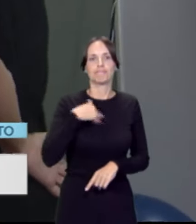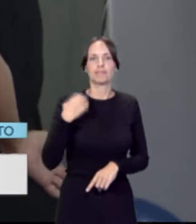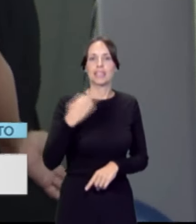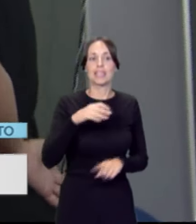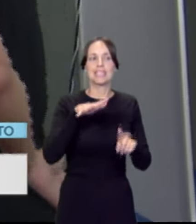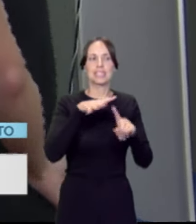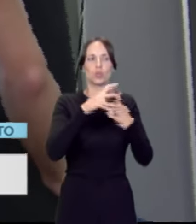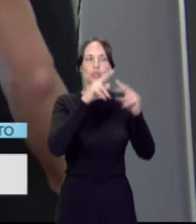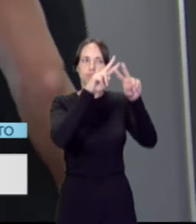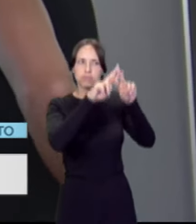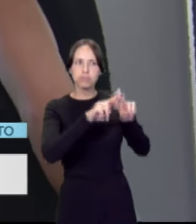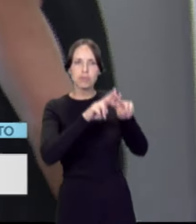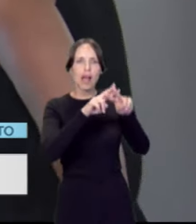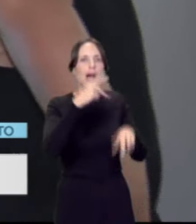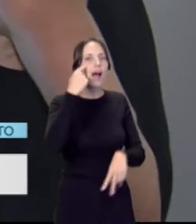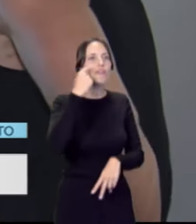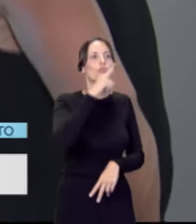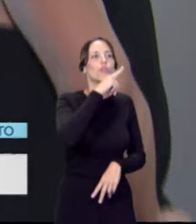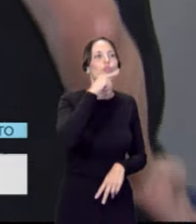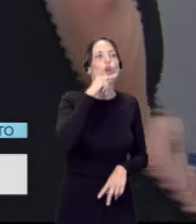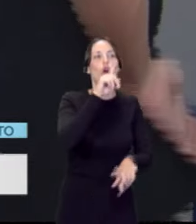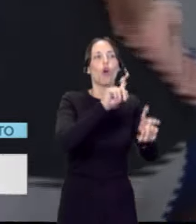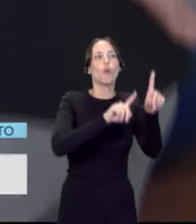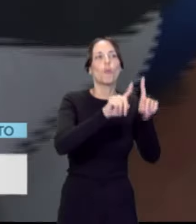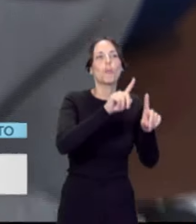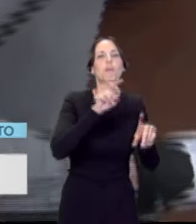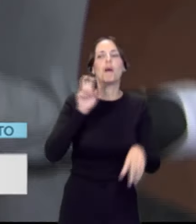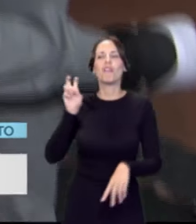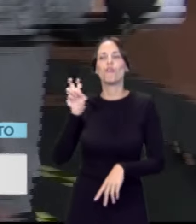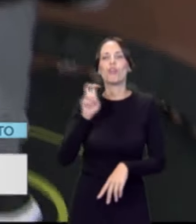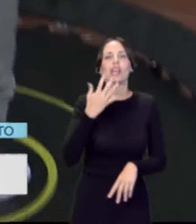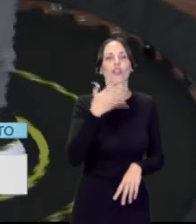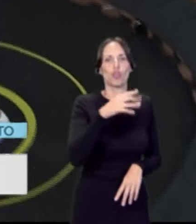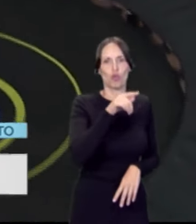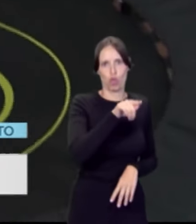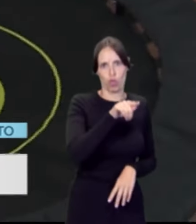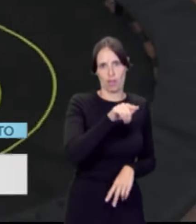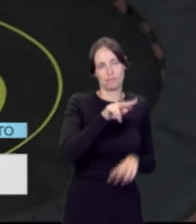y buscar el origen de la problemática del paciente.